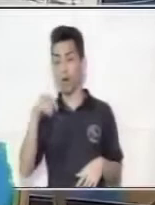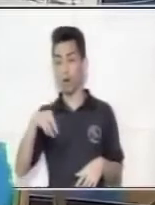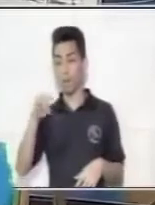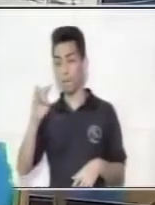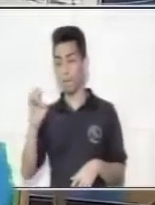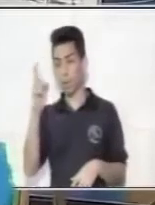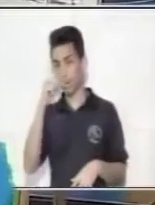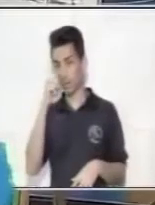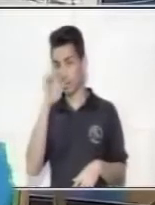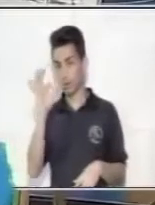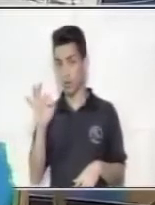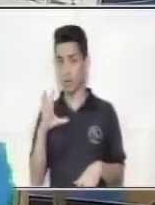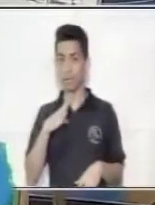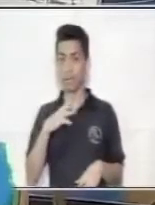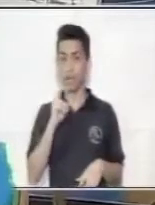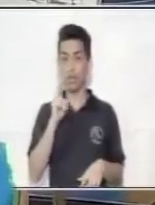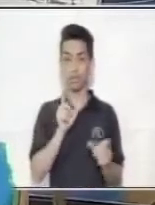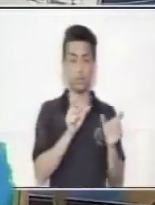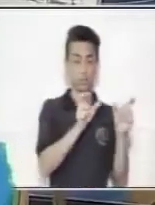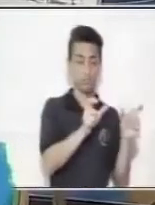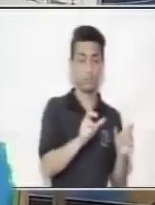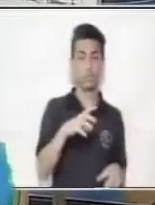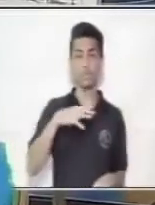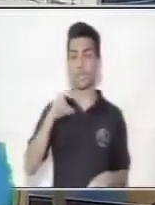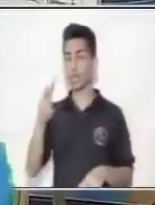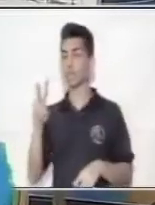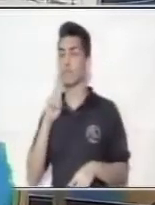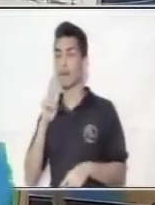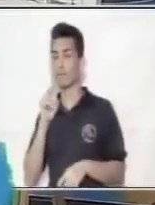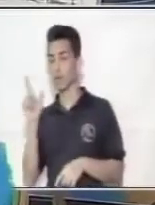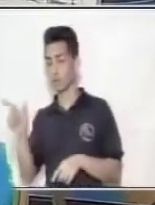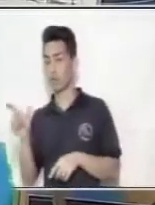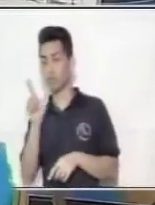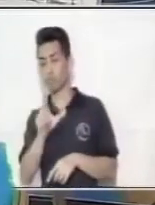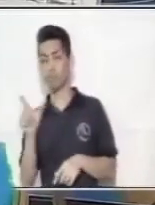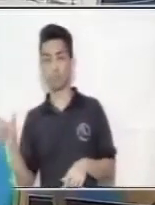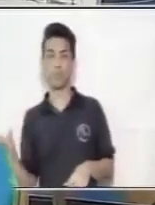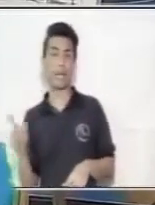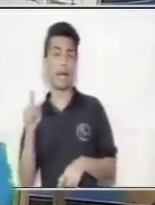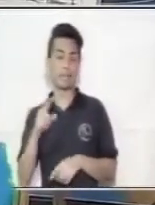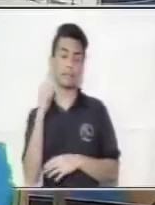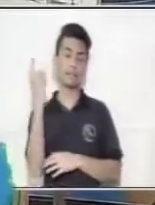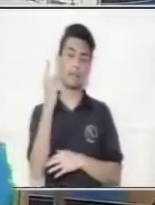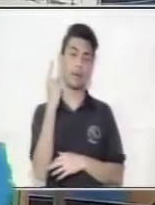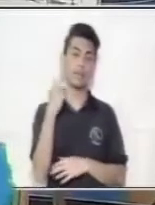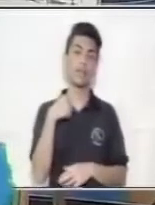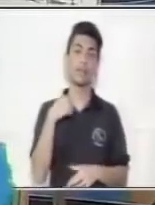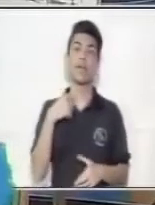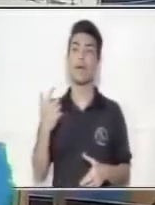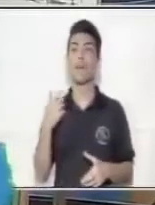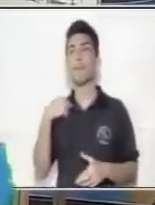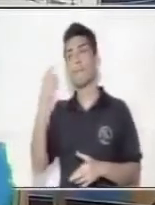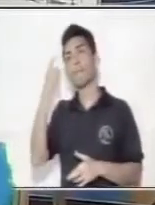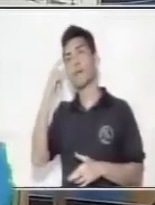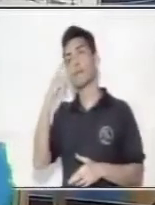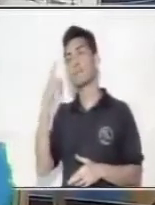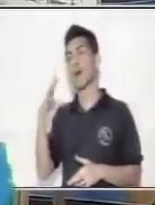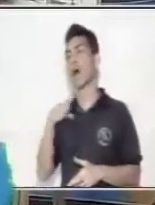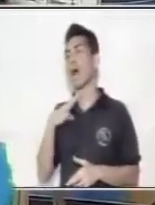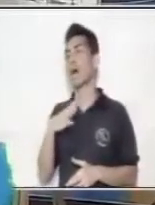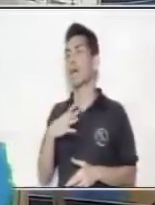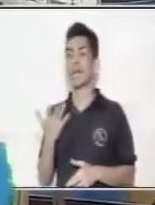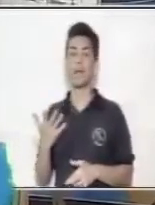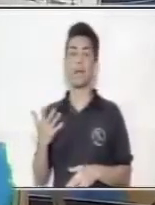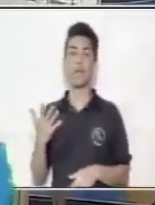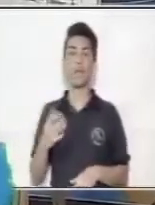muy importante que nosotros podamos identificar esto, principalmente porque muchas veces cuando nosotros pensamos que existen más de